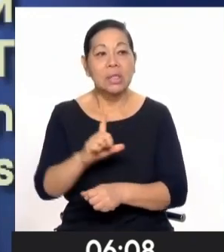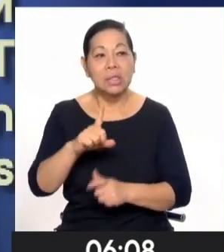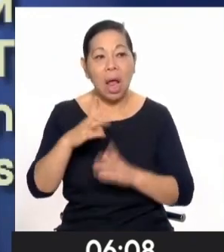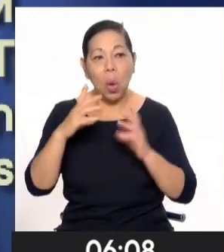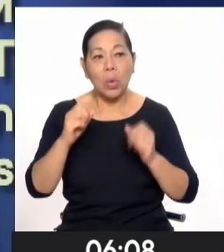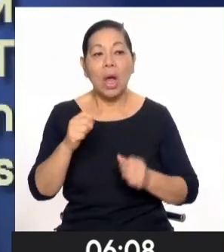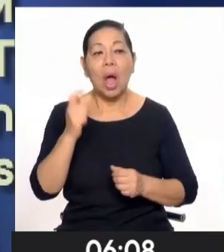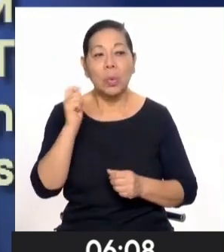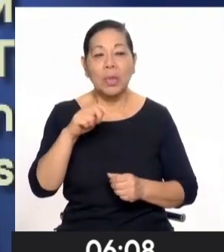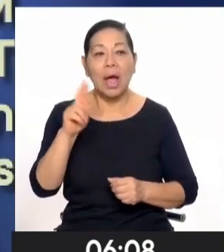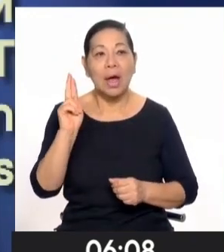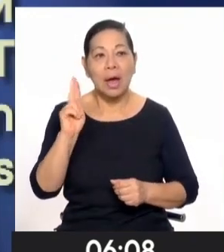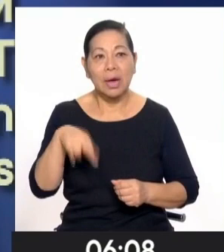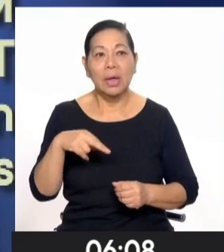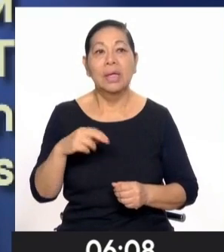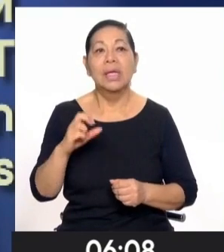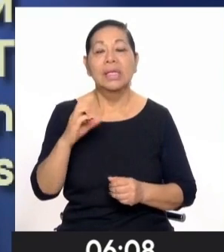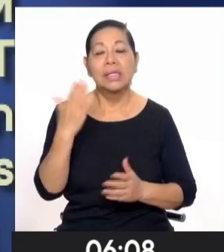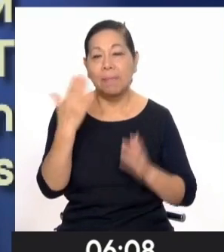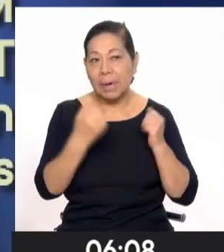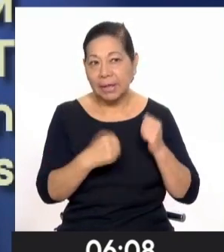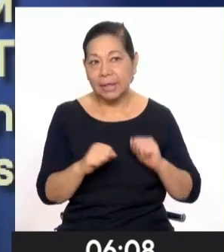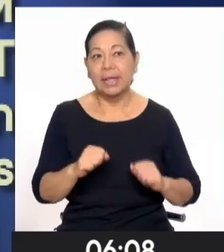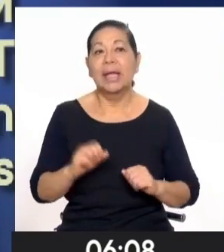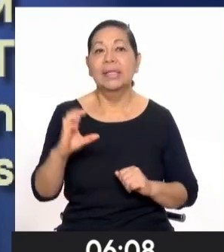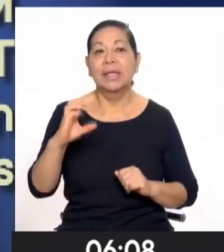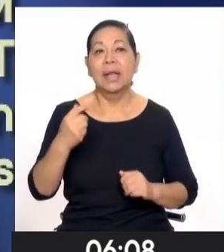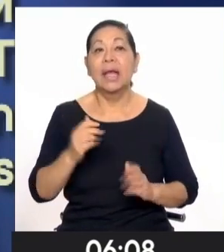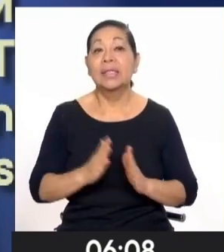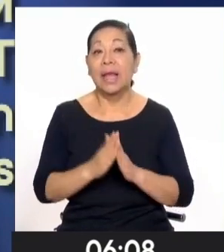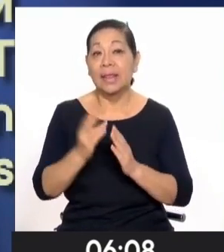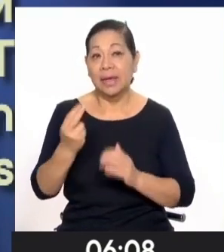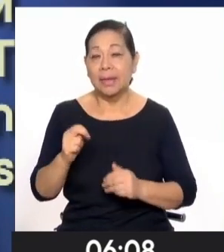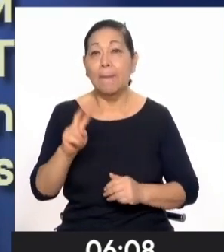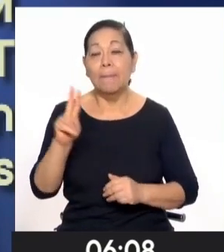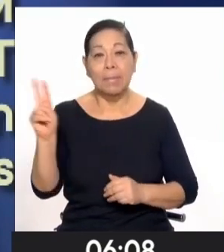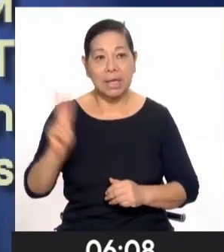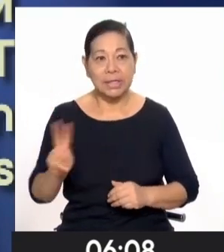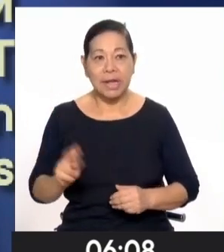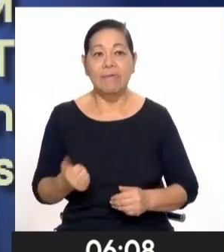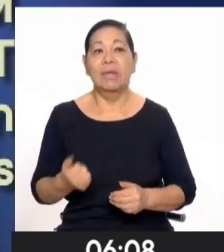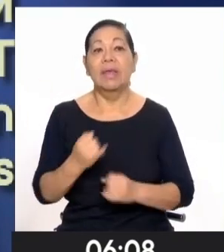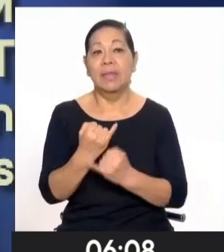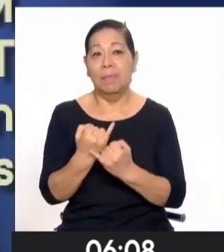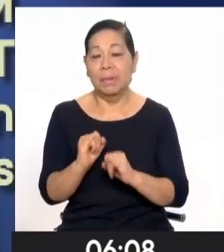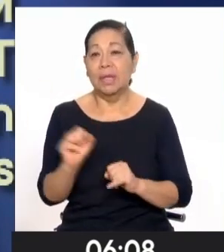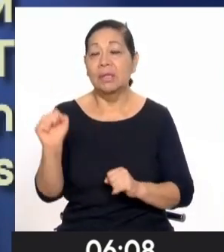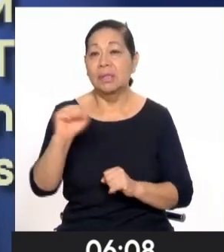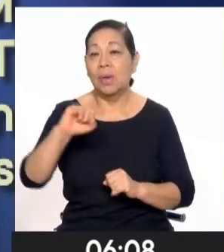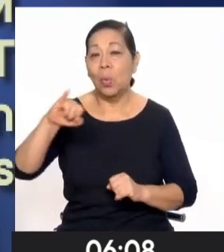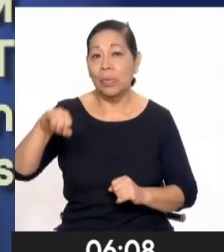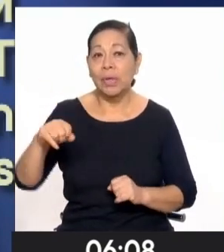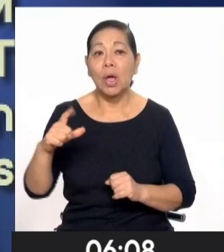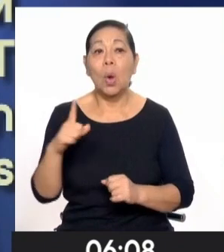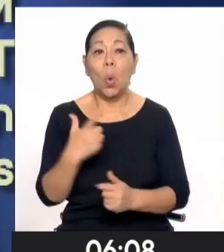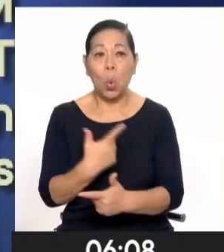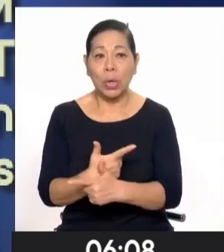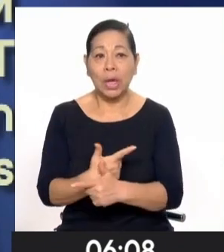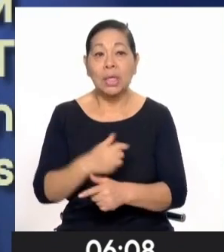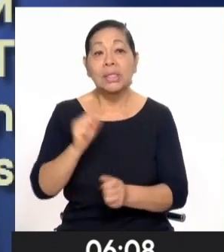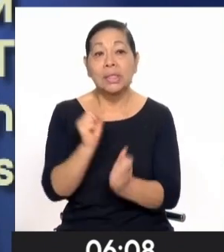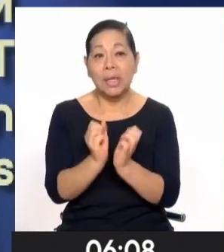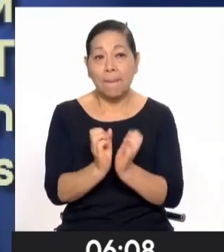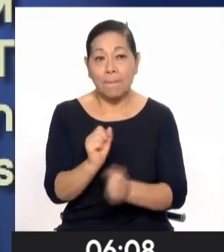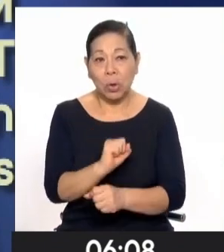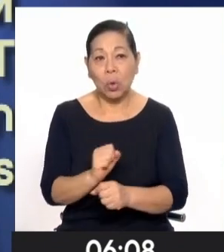San Luis El agustino rímac San Martín de Porres cieneguilla Santa Anita Villa El Salvador Independencia San Juan de lurigancho